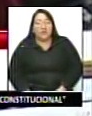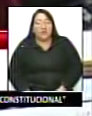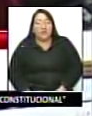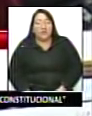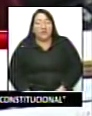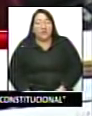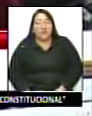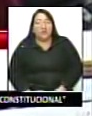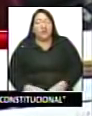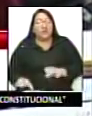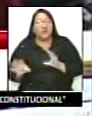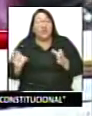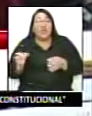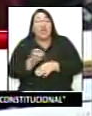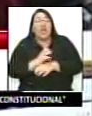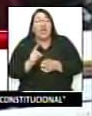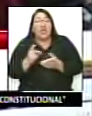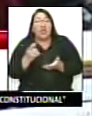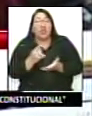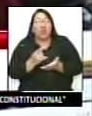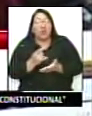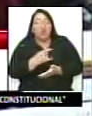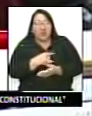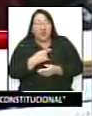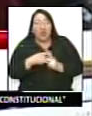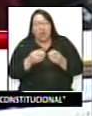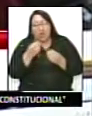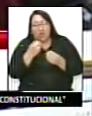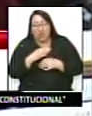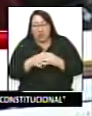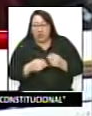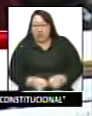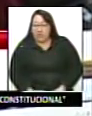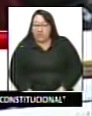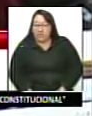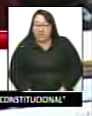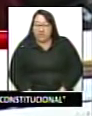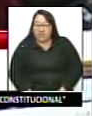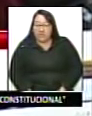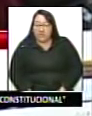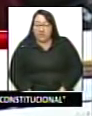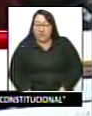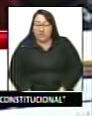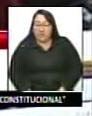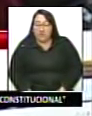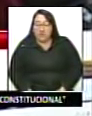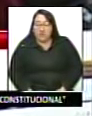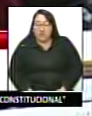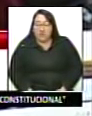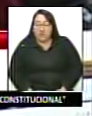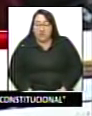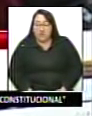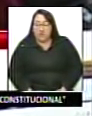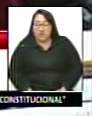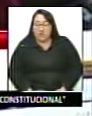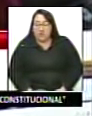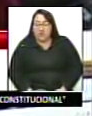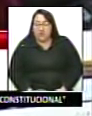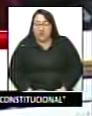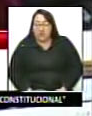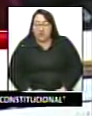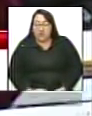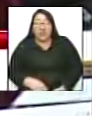universidad, pero a la vez me dedico ahora a la gastronomía. Yo creo que la unión de todos nosotros, todas estas ideas son